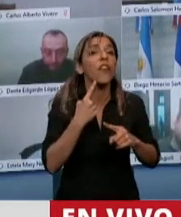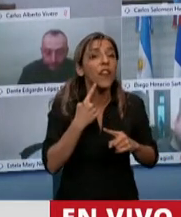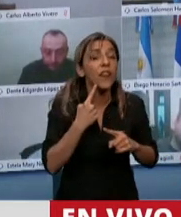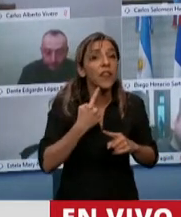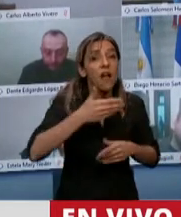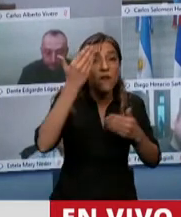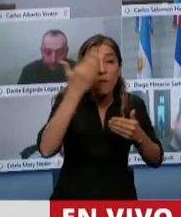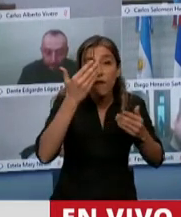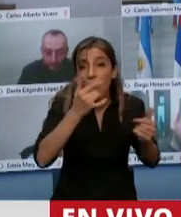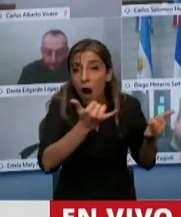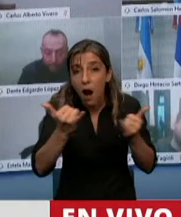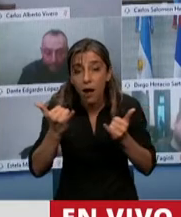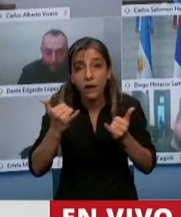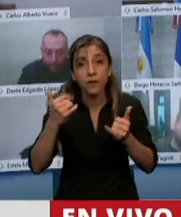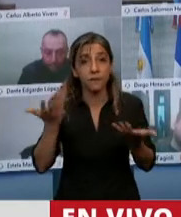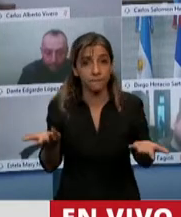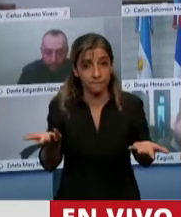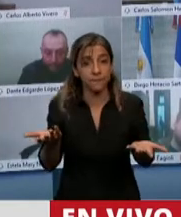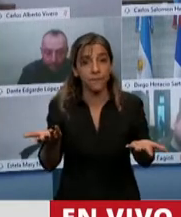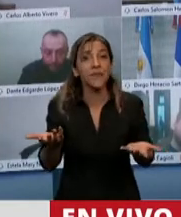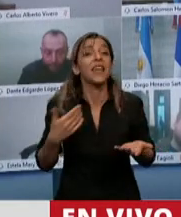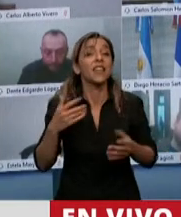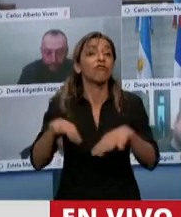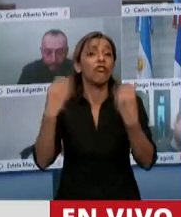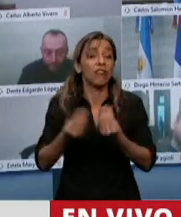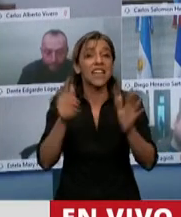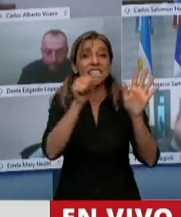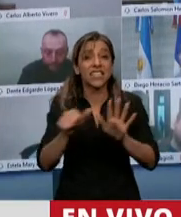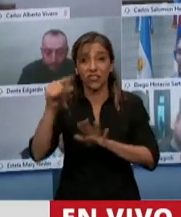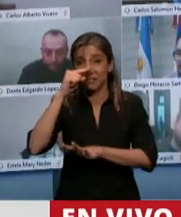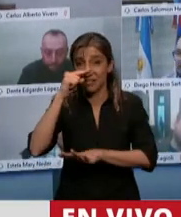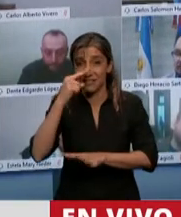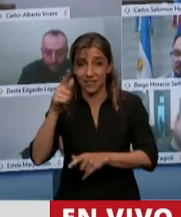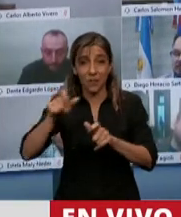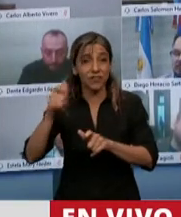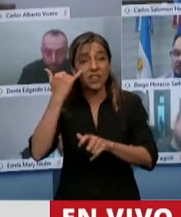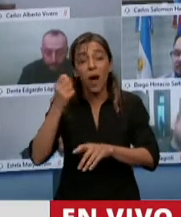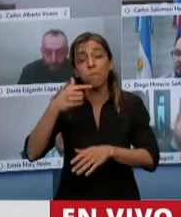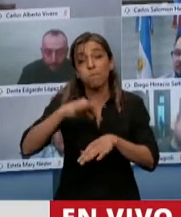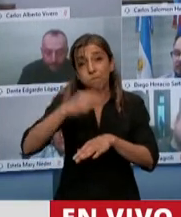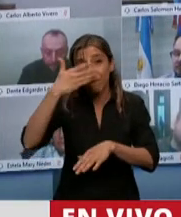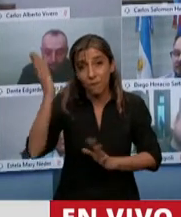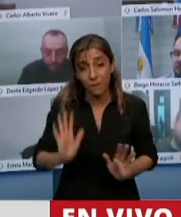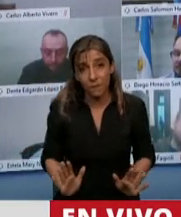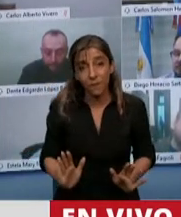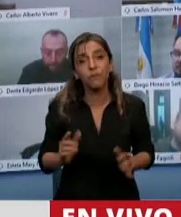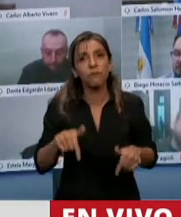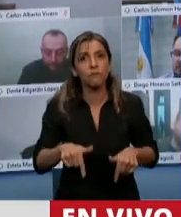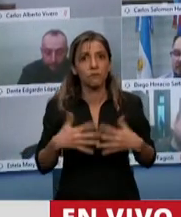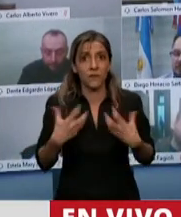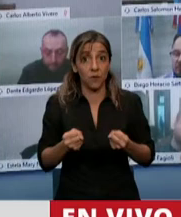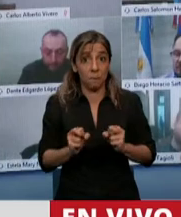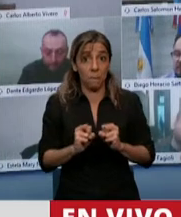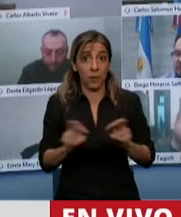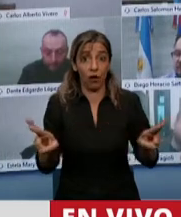Fe hoy tuvimos 677 casos. La situación sanitaria empeoró, por lo tanto, más que nunca sería necesario el